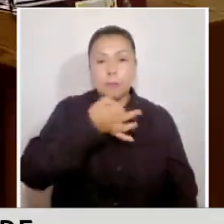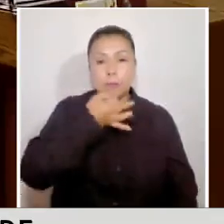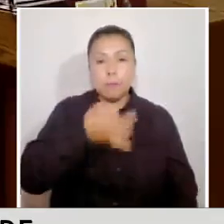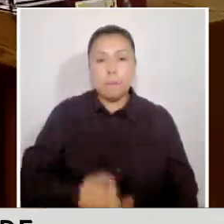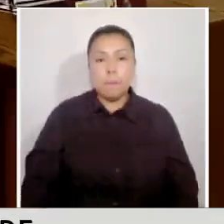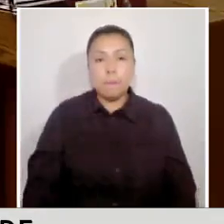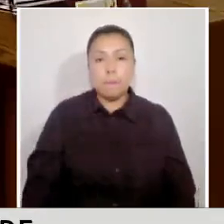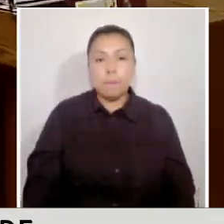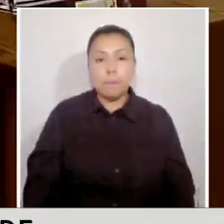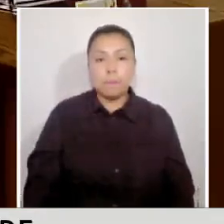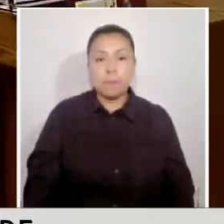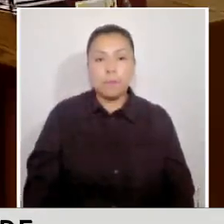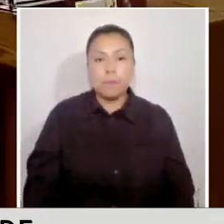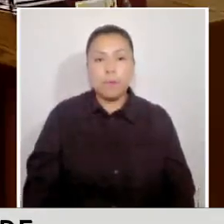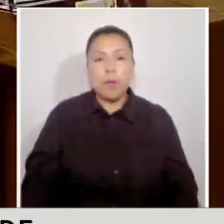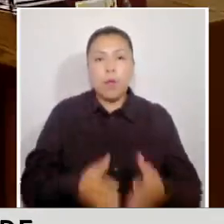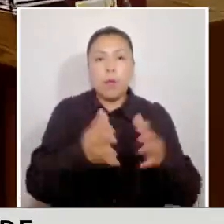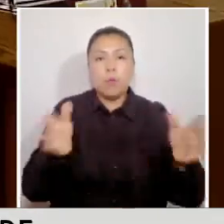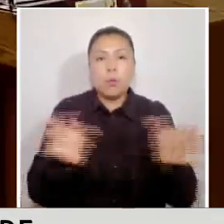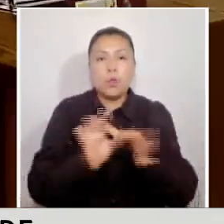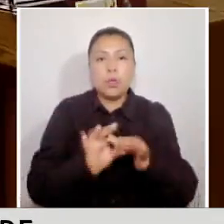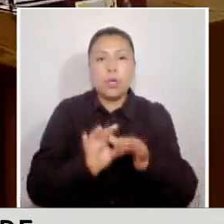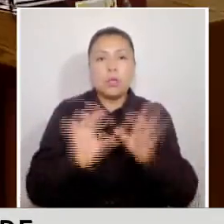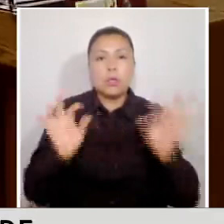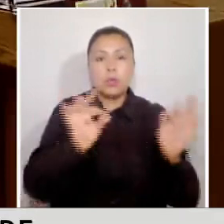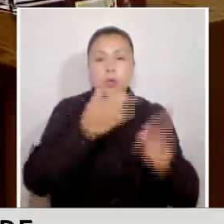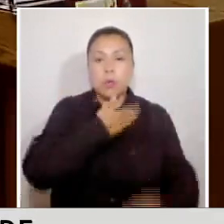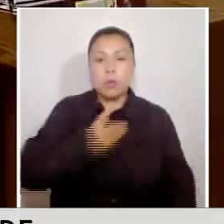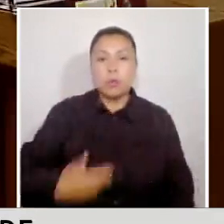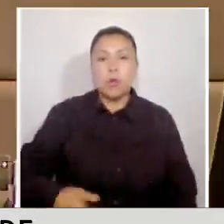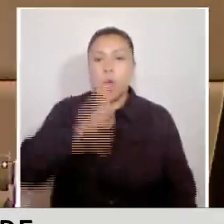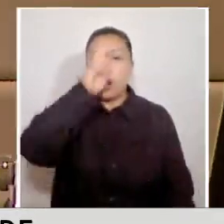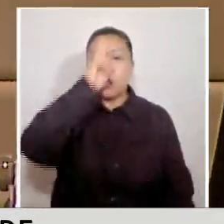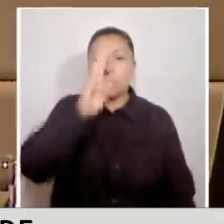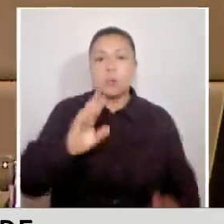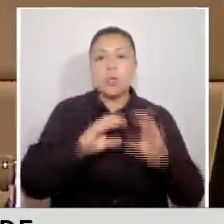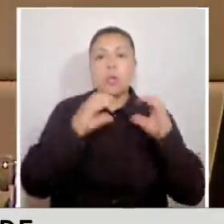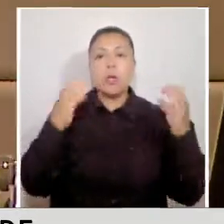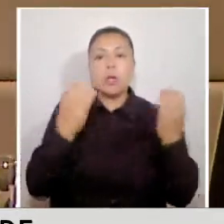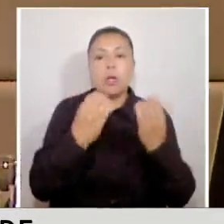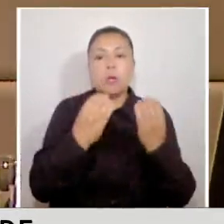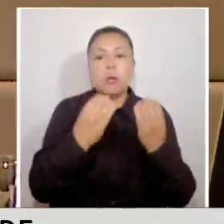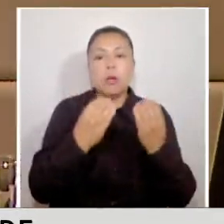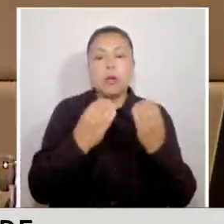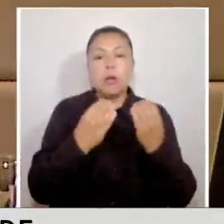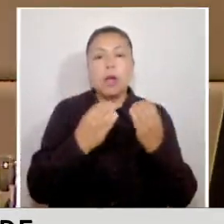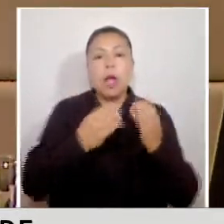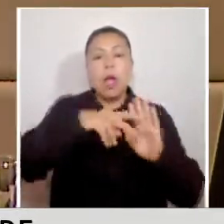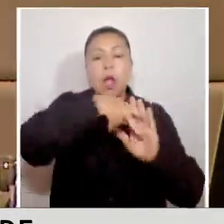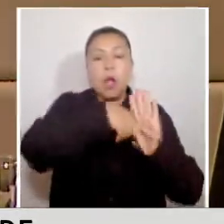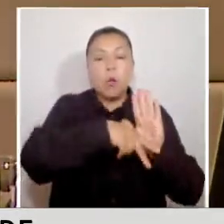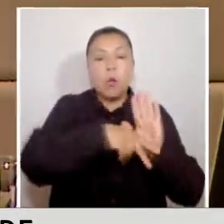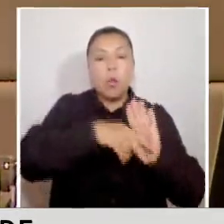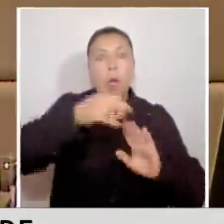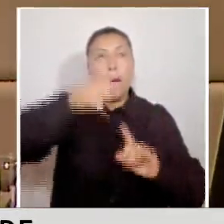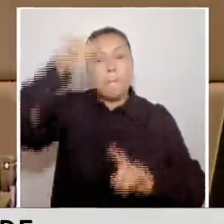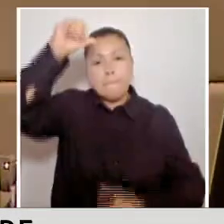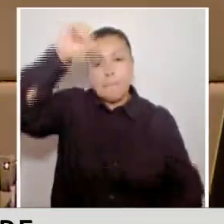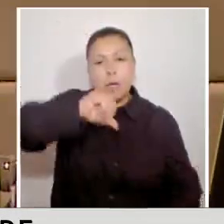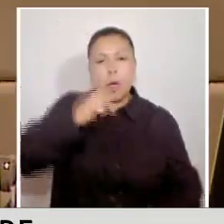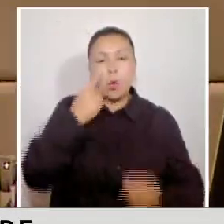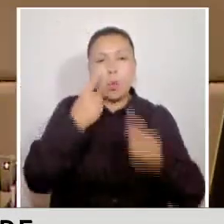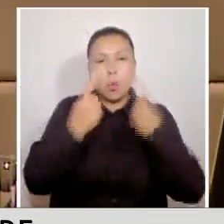berger Muchas gracias señora presidenta honorable cámara la reforma procesal penal conocida por